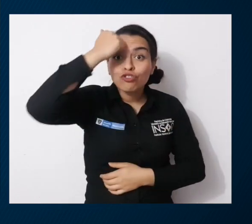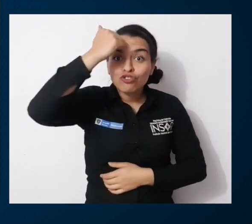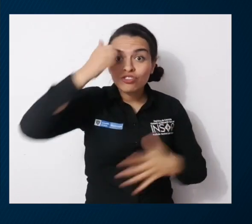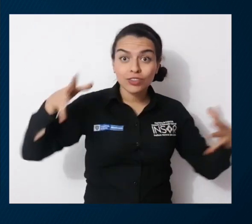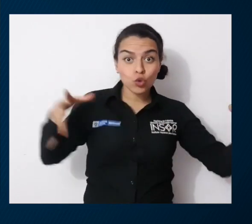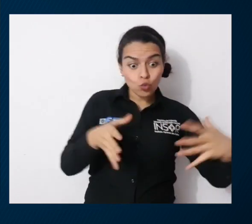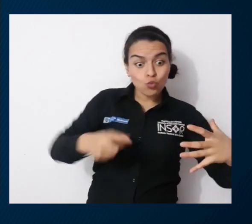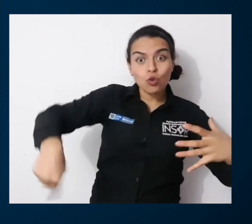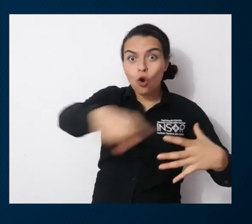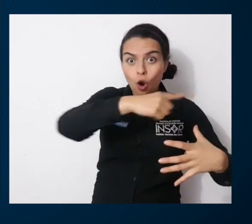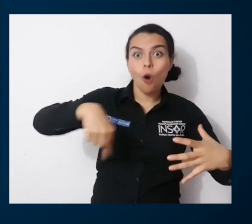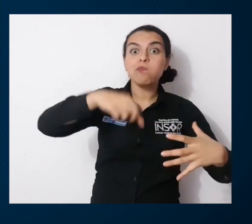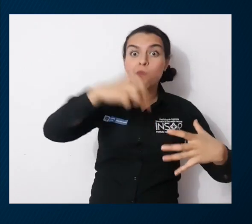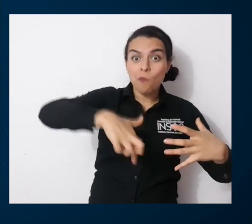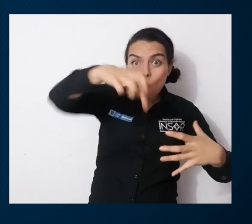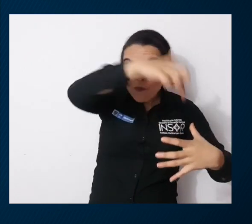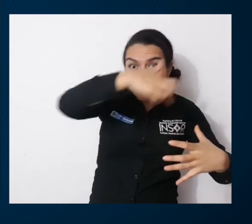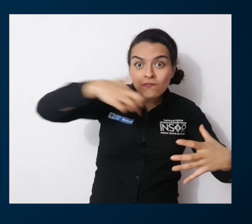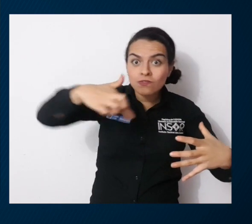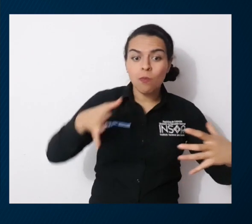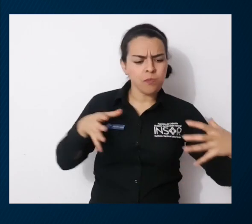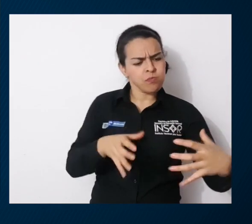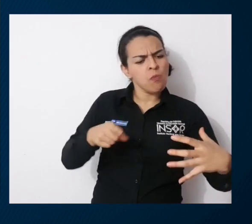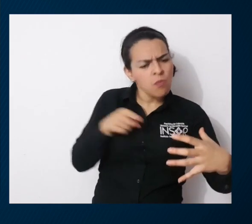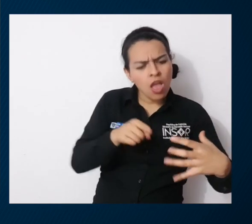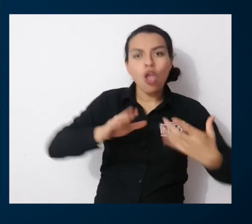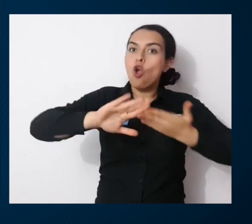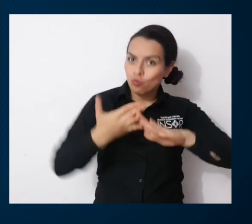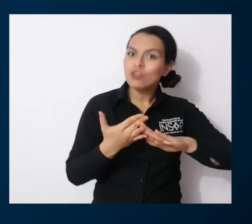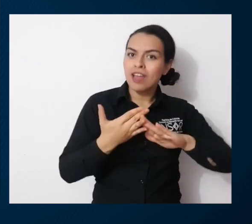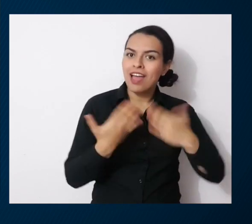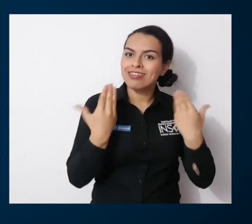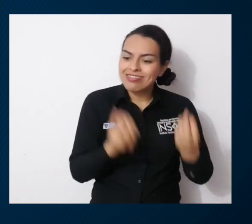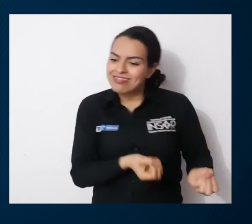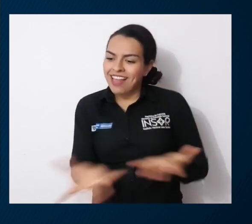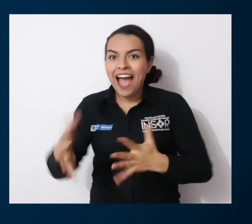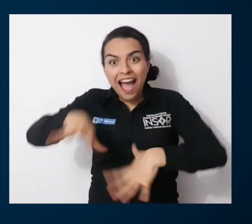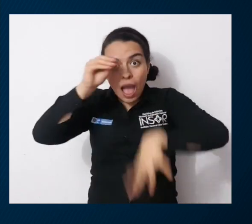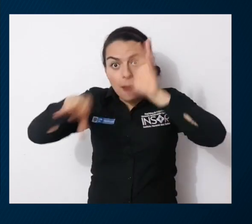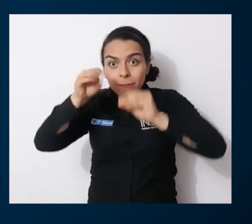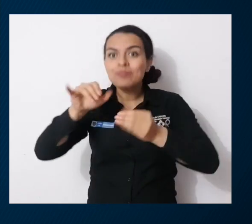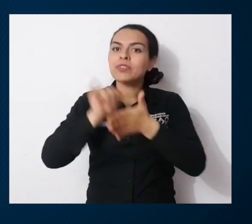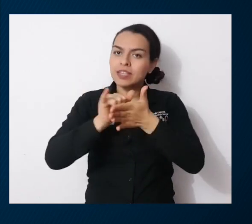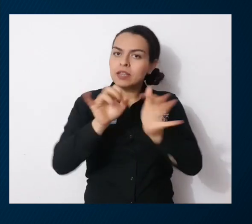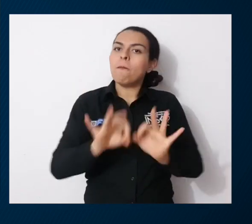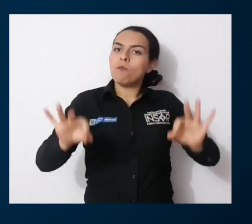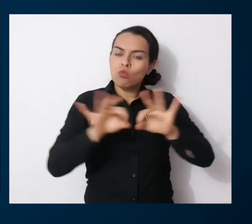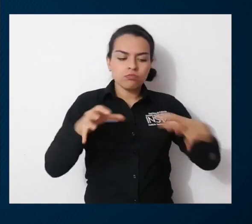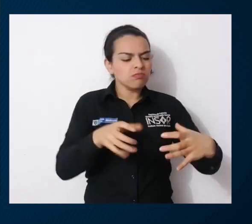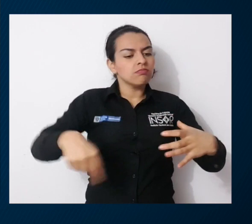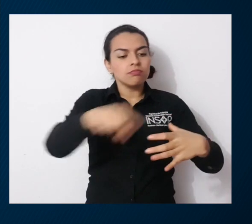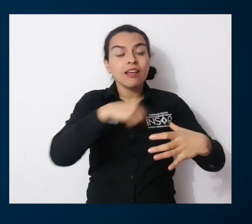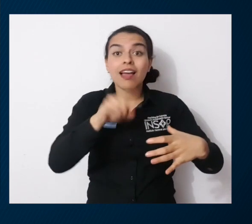el nivel profesional, en el nivel, digamos, de comunidad de aprendizaje, entendamos que la formación a partir